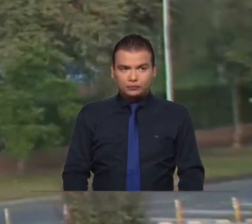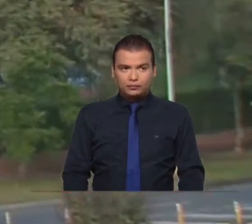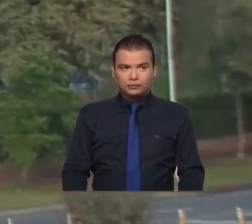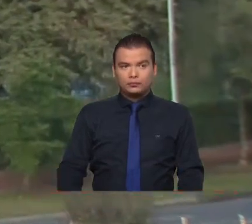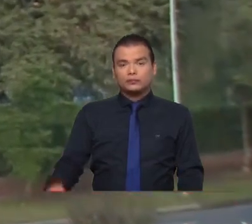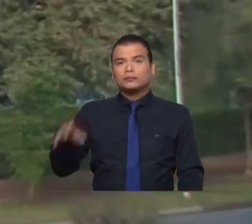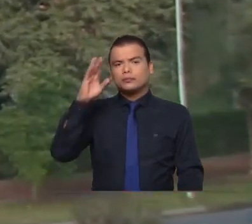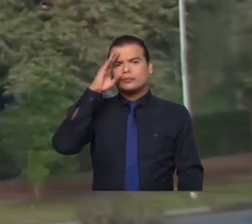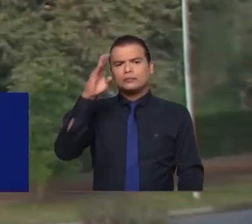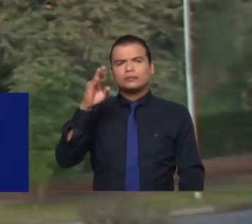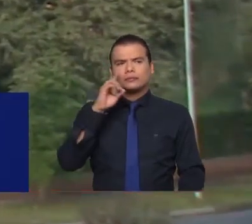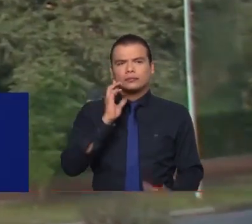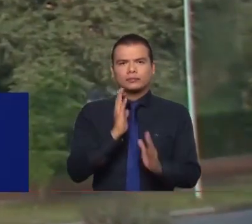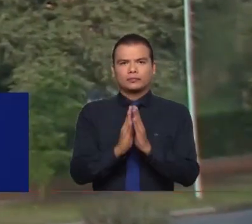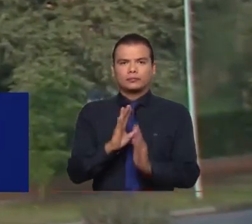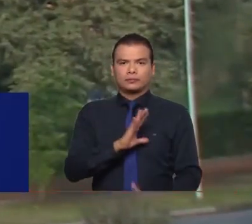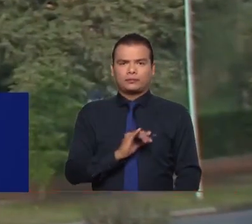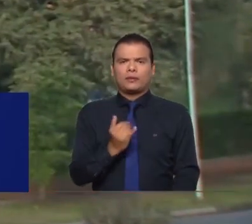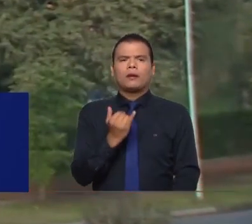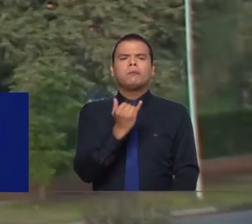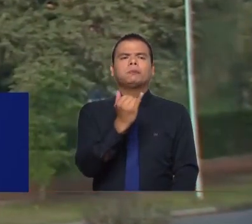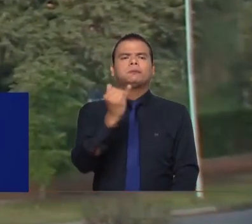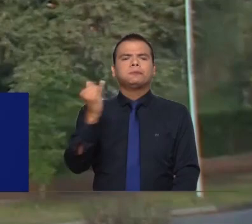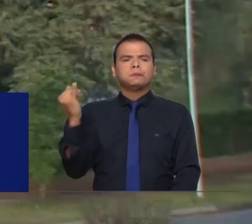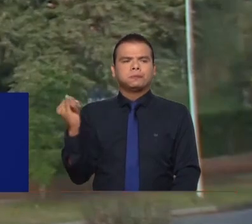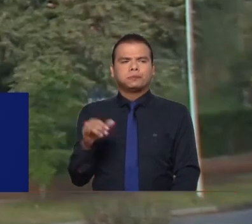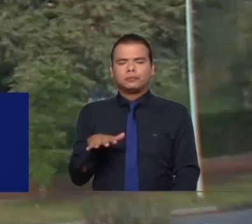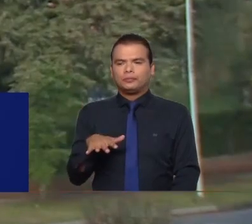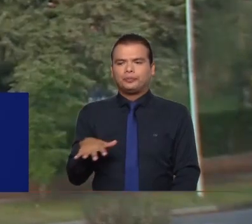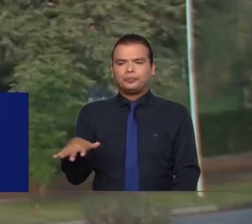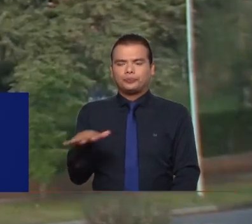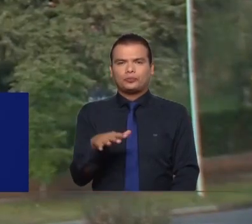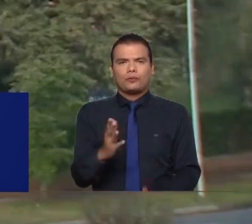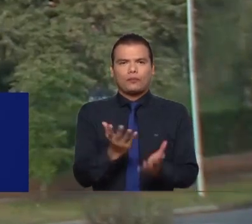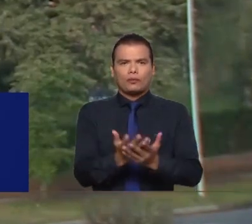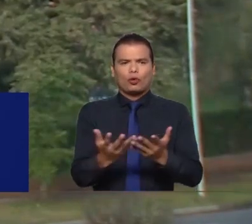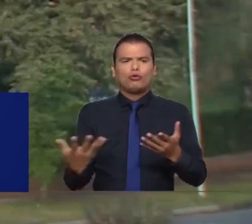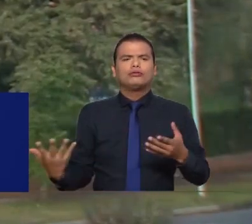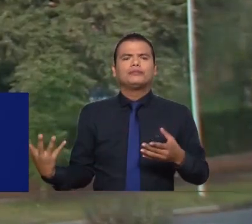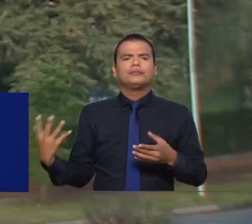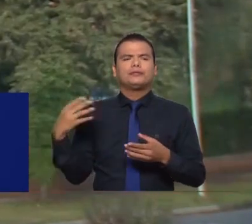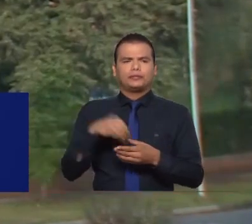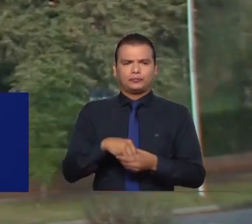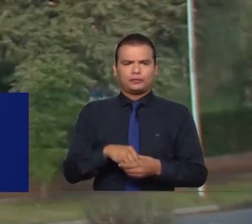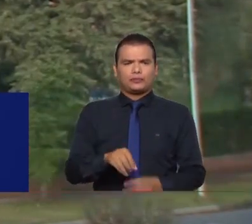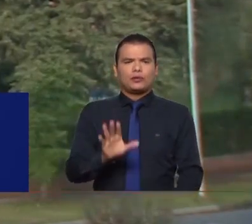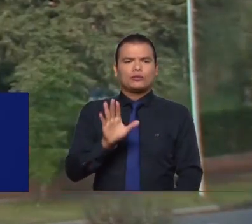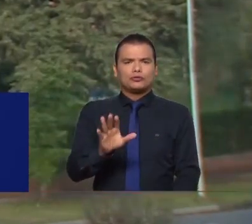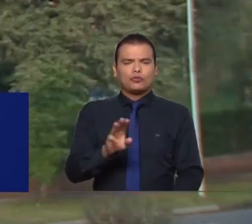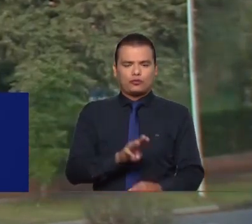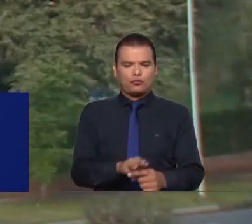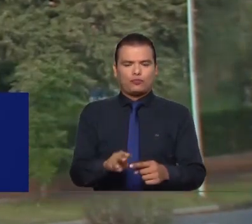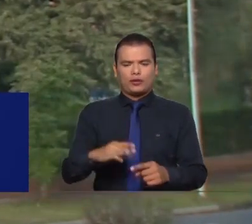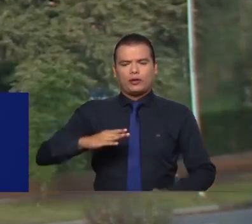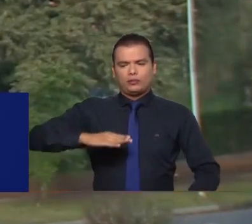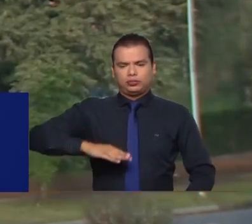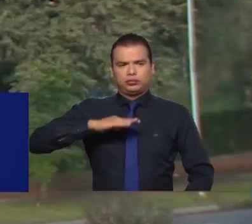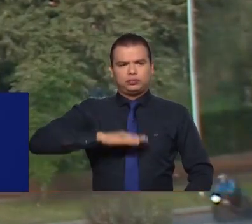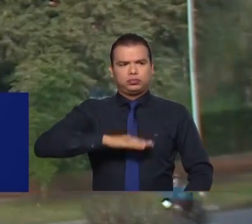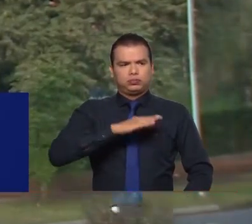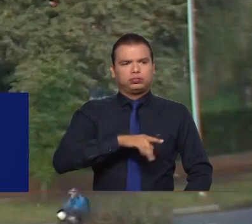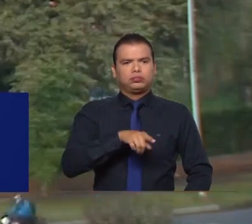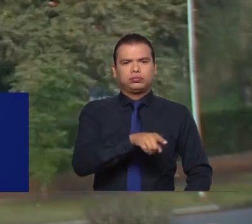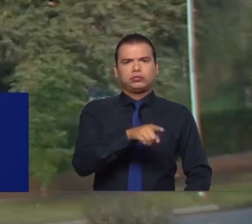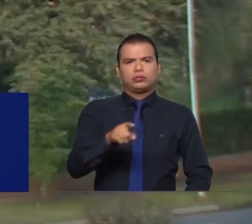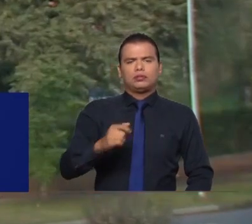Hola Gigi, pues se está registrando en toda la ciudad. Los eucoles están siendo atacados de manera sistemática desde el año anterior y eso que pues no ha habido protestas